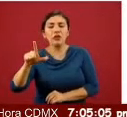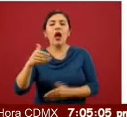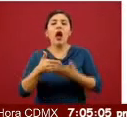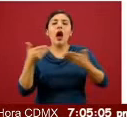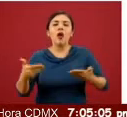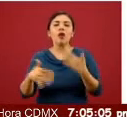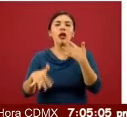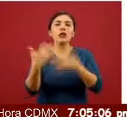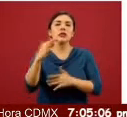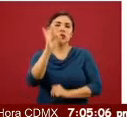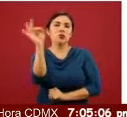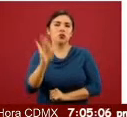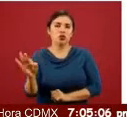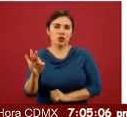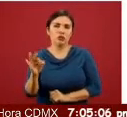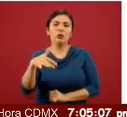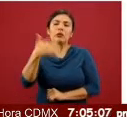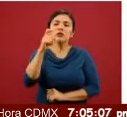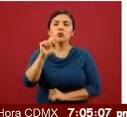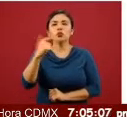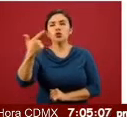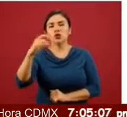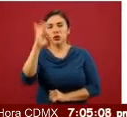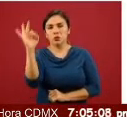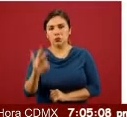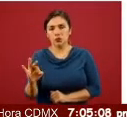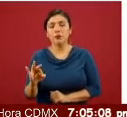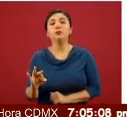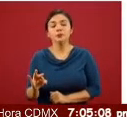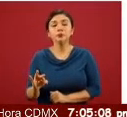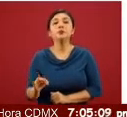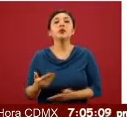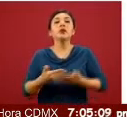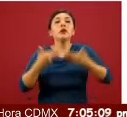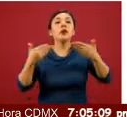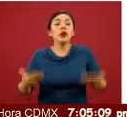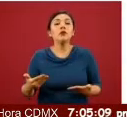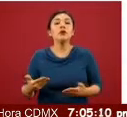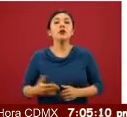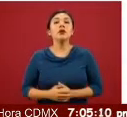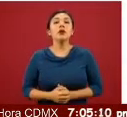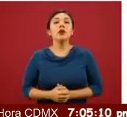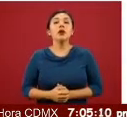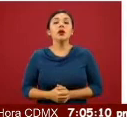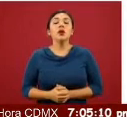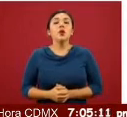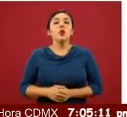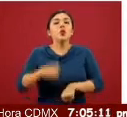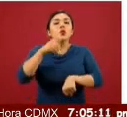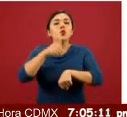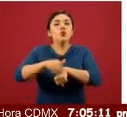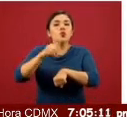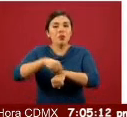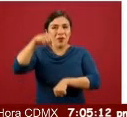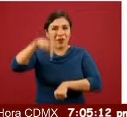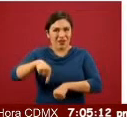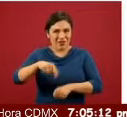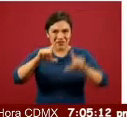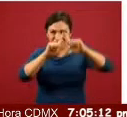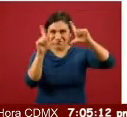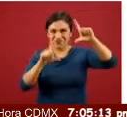en un 15.7%. Veamos ahora la actualización de las cifras para la República